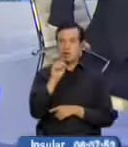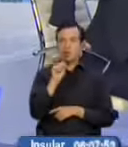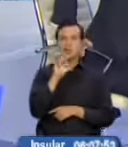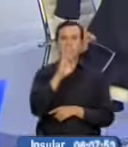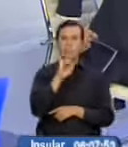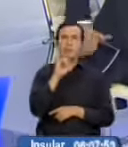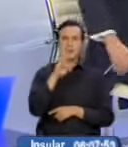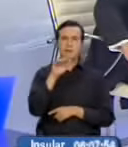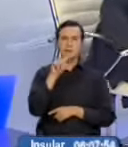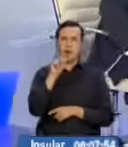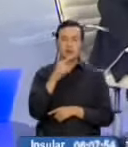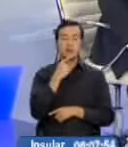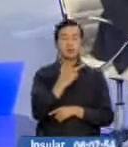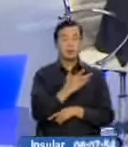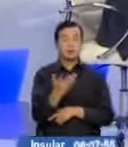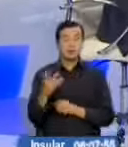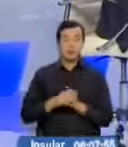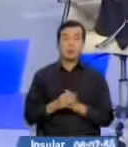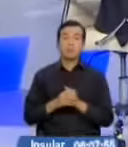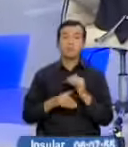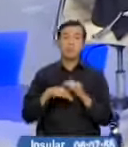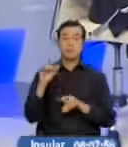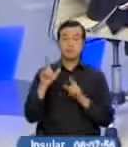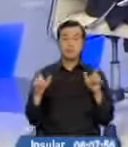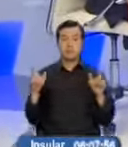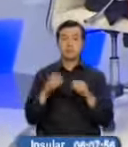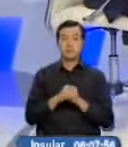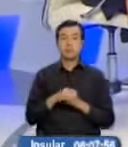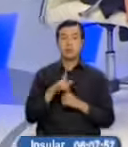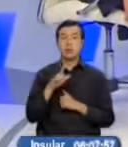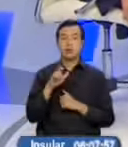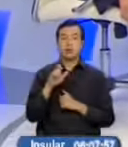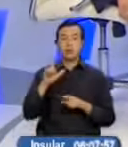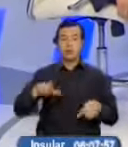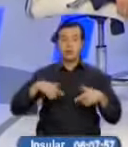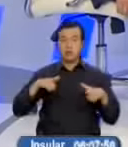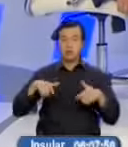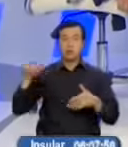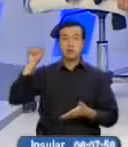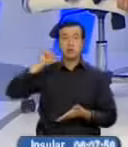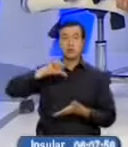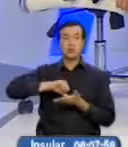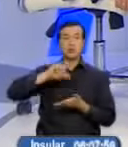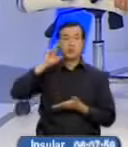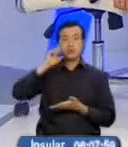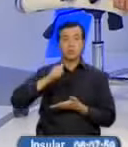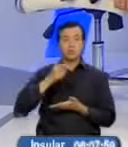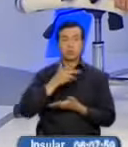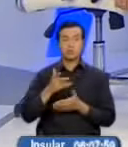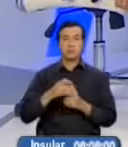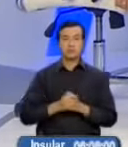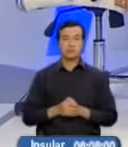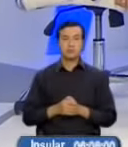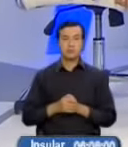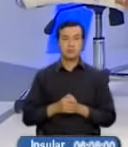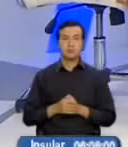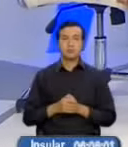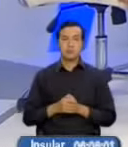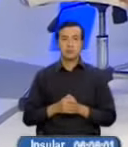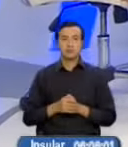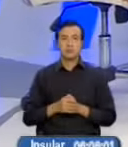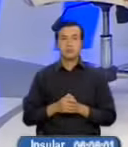hablando, lo que habría que decir es que hay mayor intención de voto por Lenín Moreno en la ciudad de Cuenca. Y en el